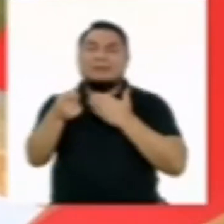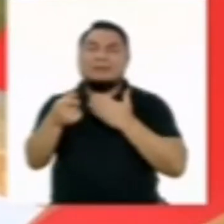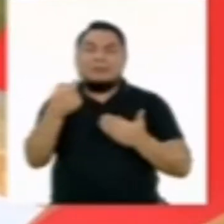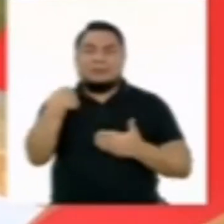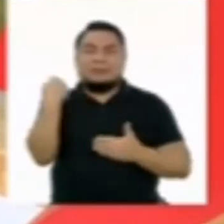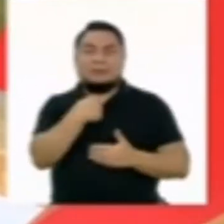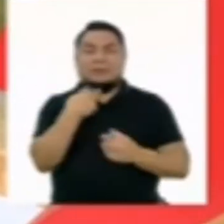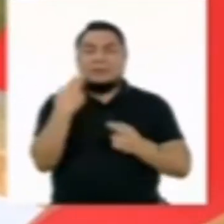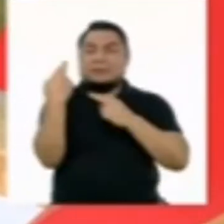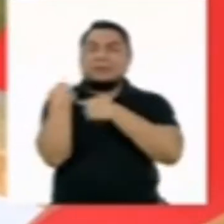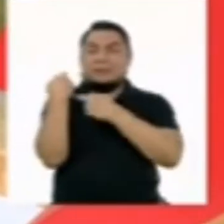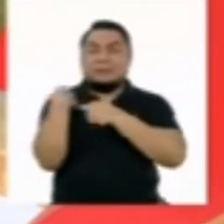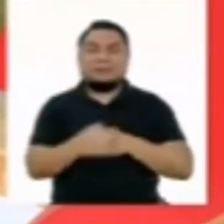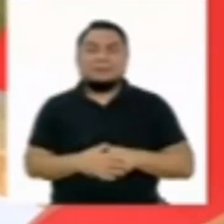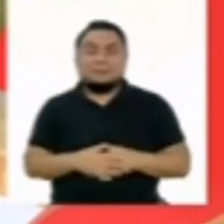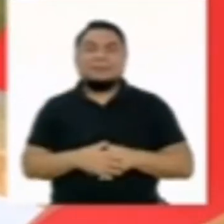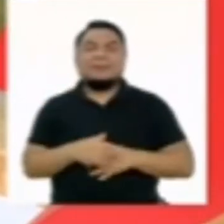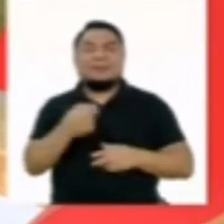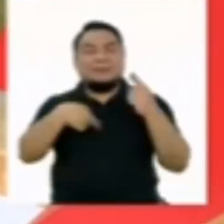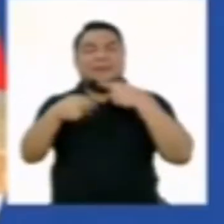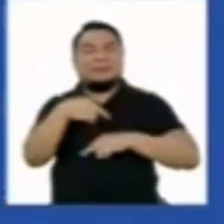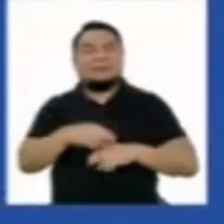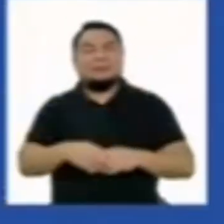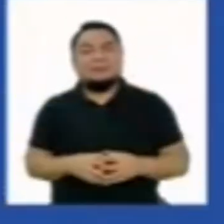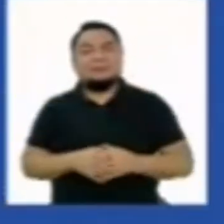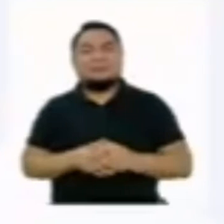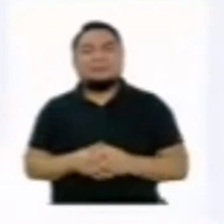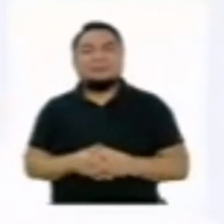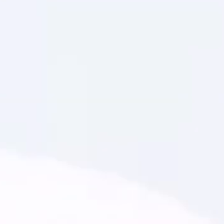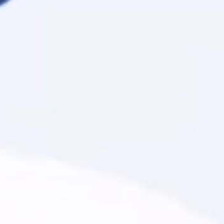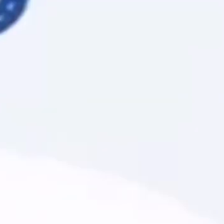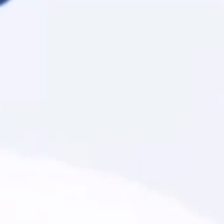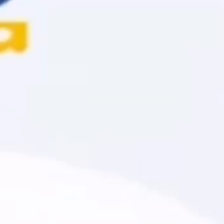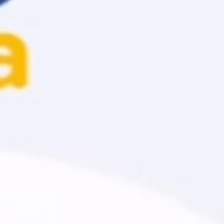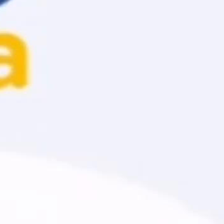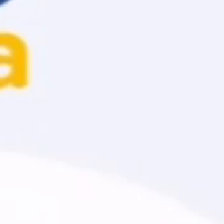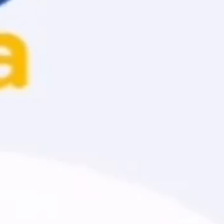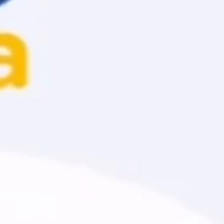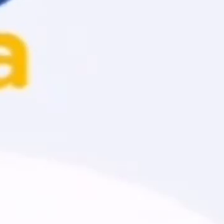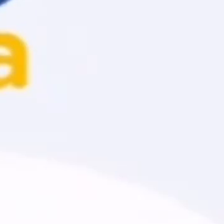de nuestras responsabilidades. ¡Ya volvemos!